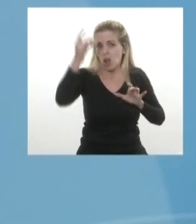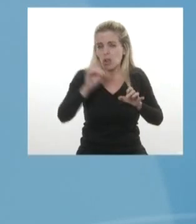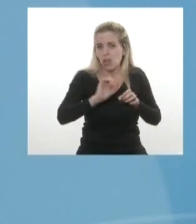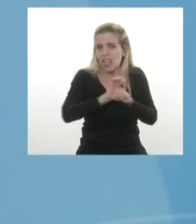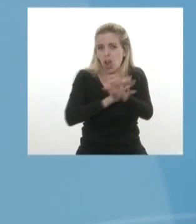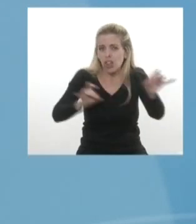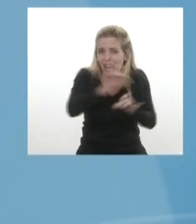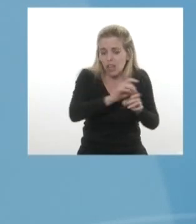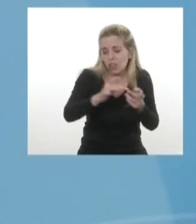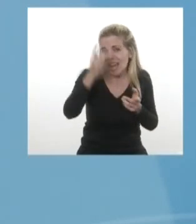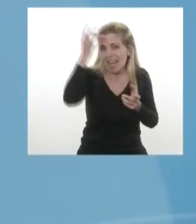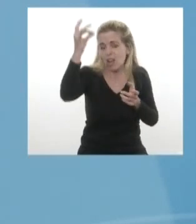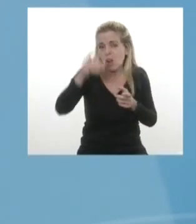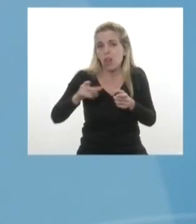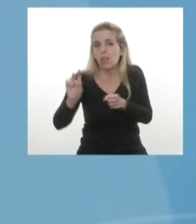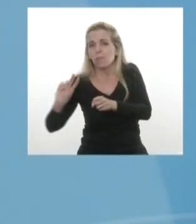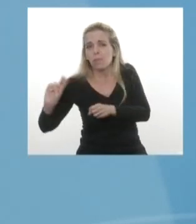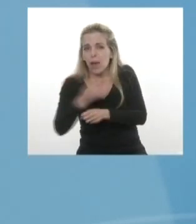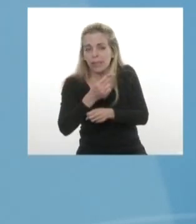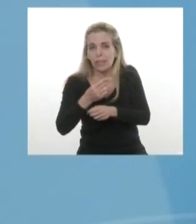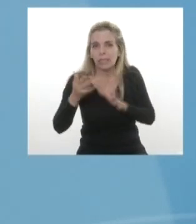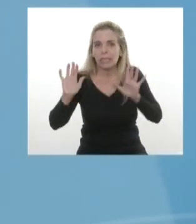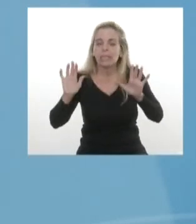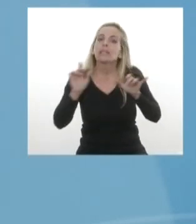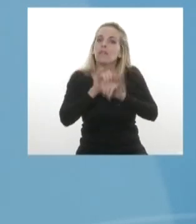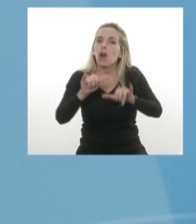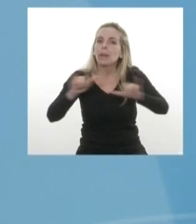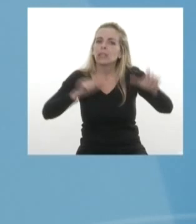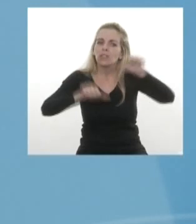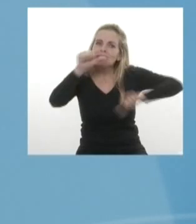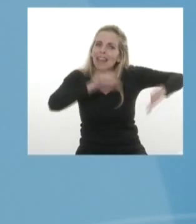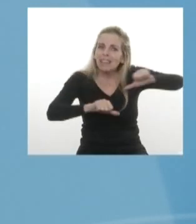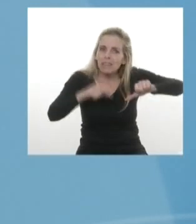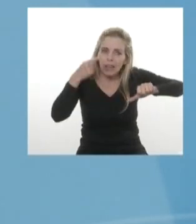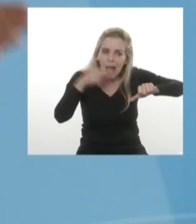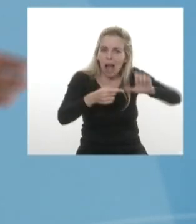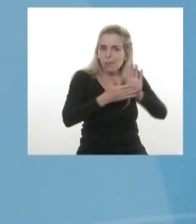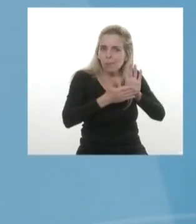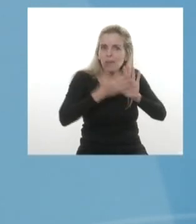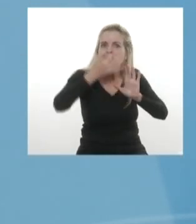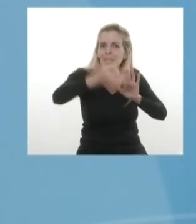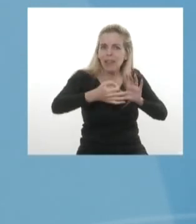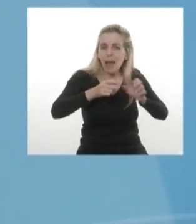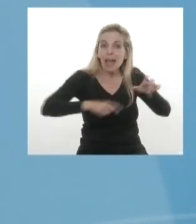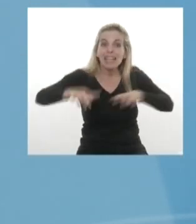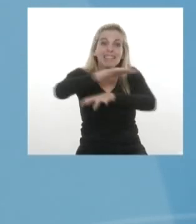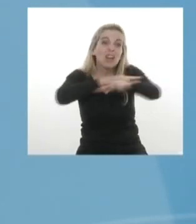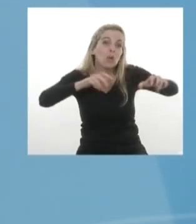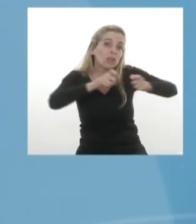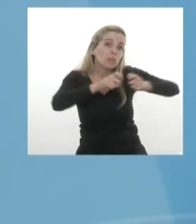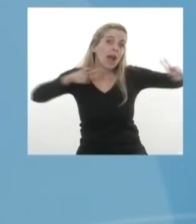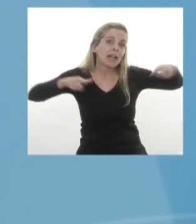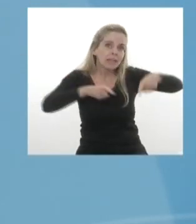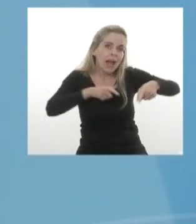contagios y fallecimientos. Los datos científicos han probado que a mayor circulación de personas